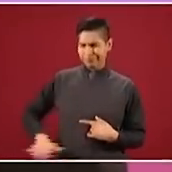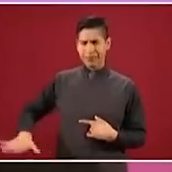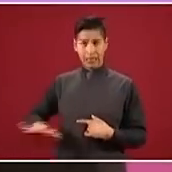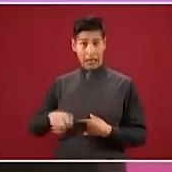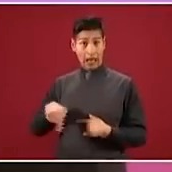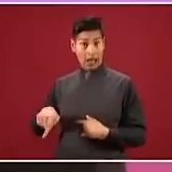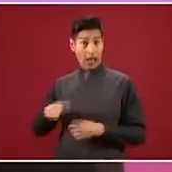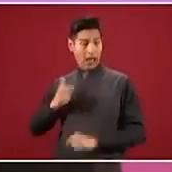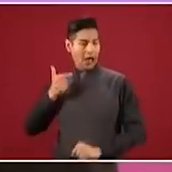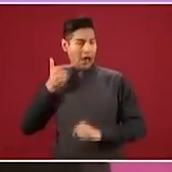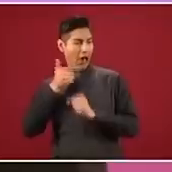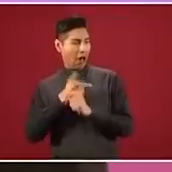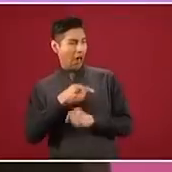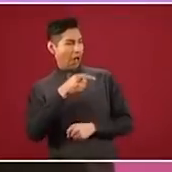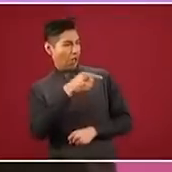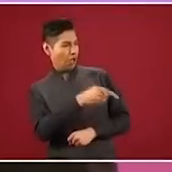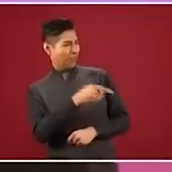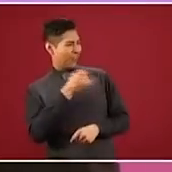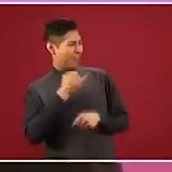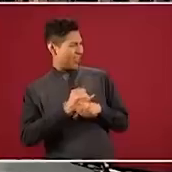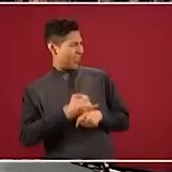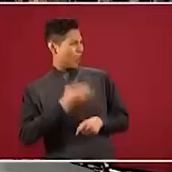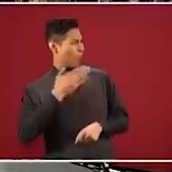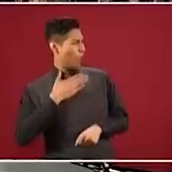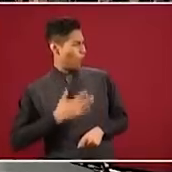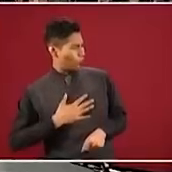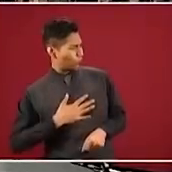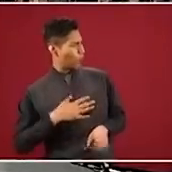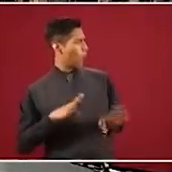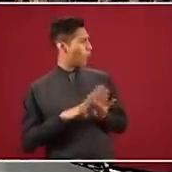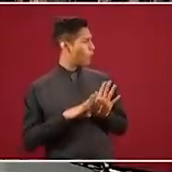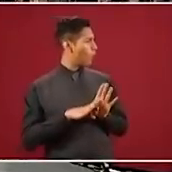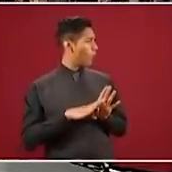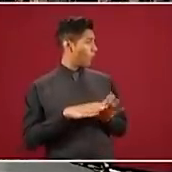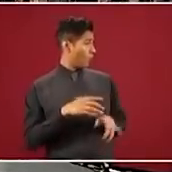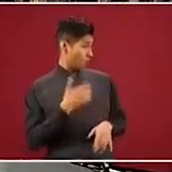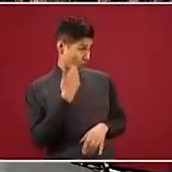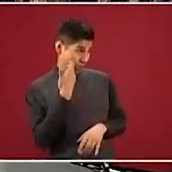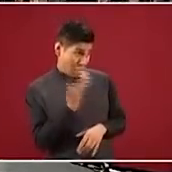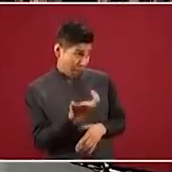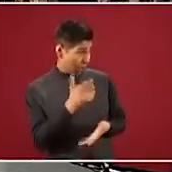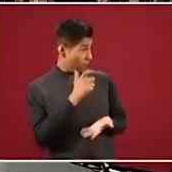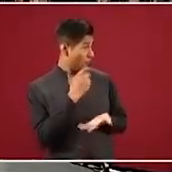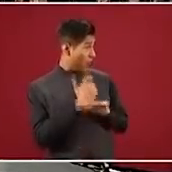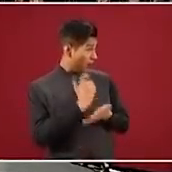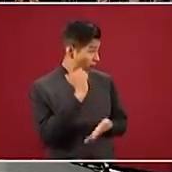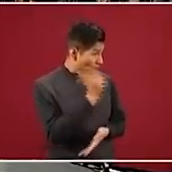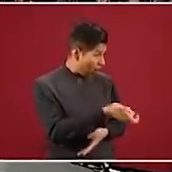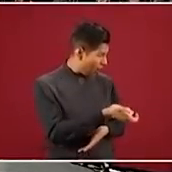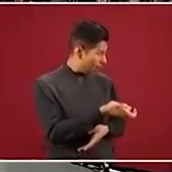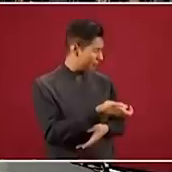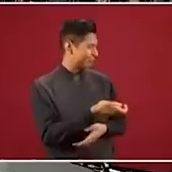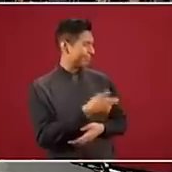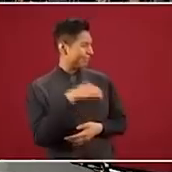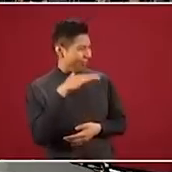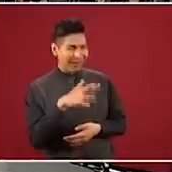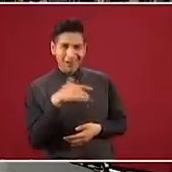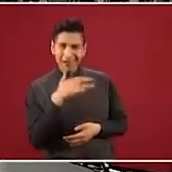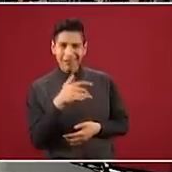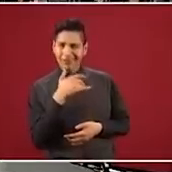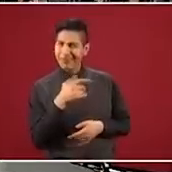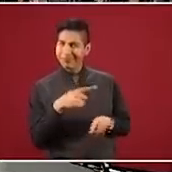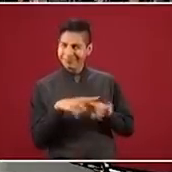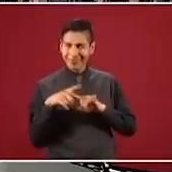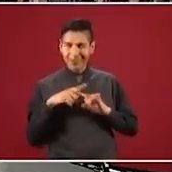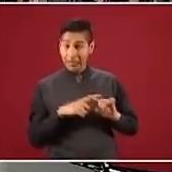manera injusta, de manera inadecuada, le está queriendo cobrar por los servicios cuando los servicios deben